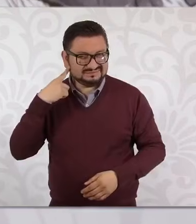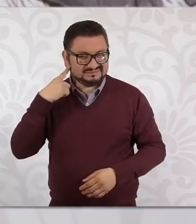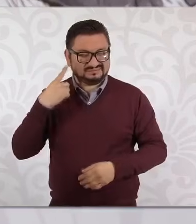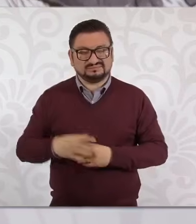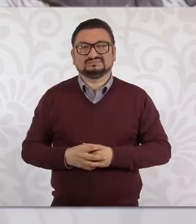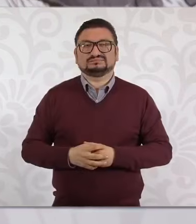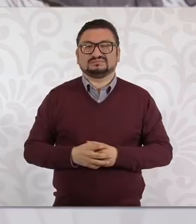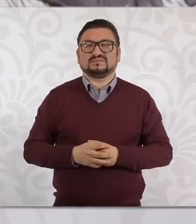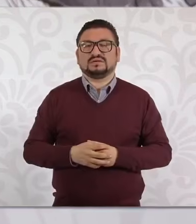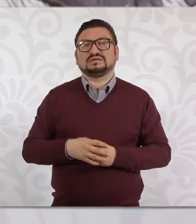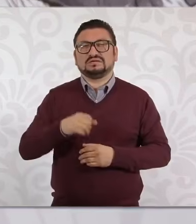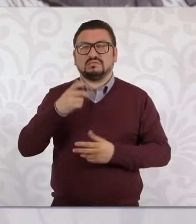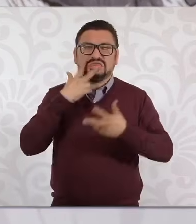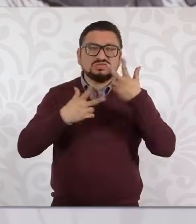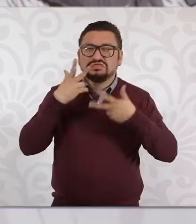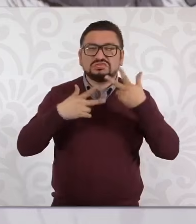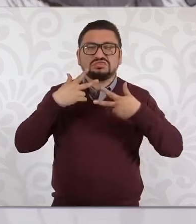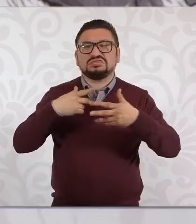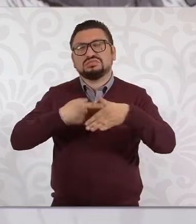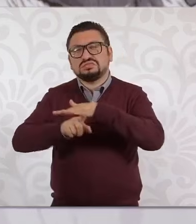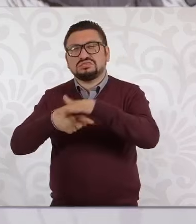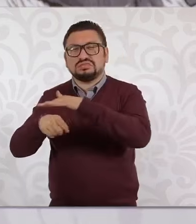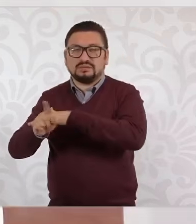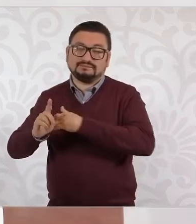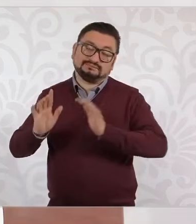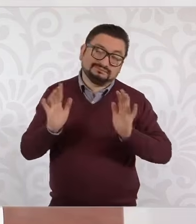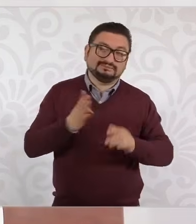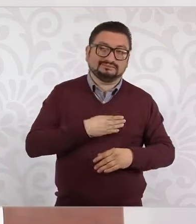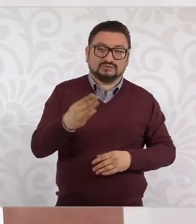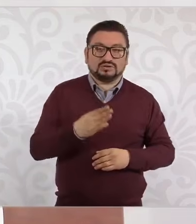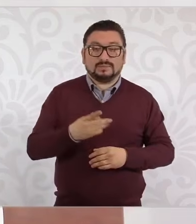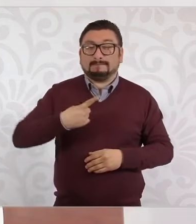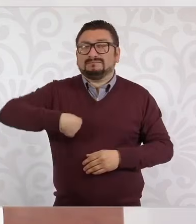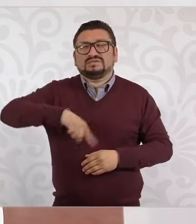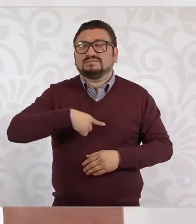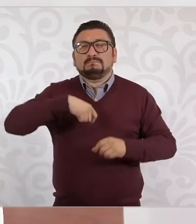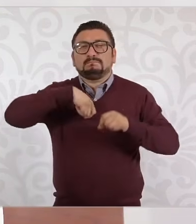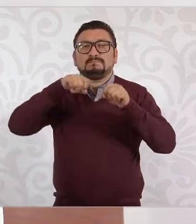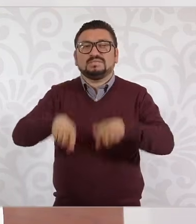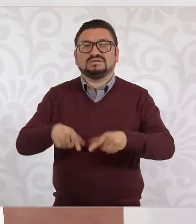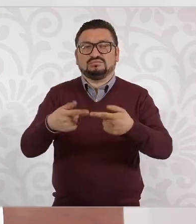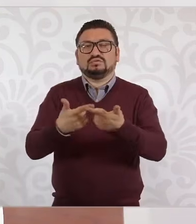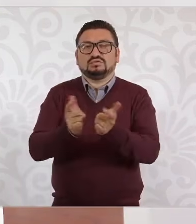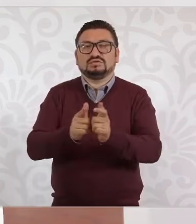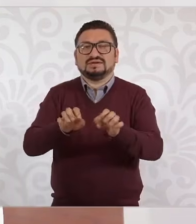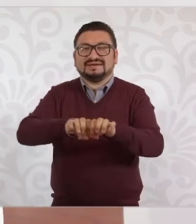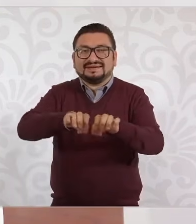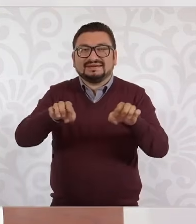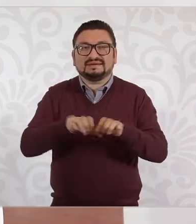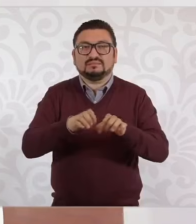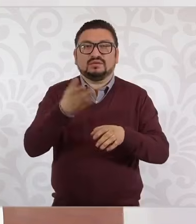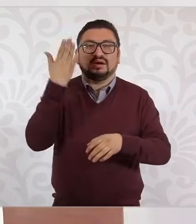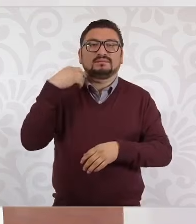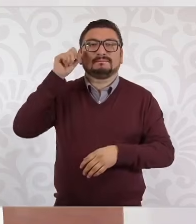esa es parte de lo que se dice. Bueno, somos el mismo equipo que estuvo en la Ciudad de